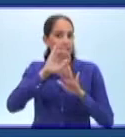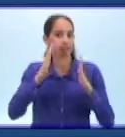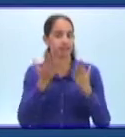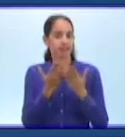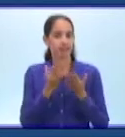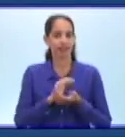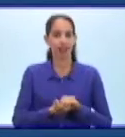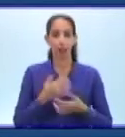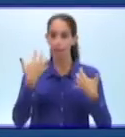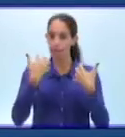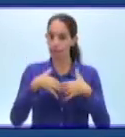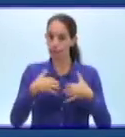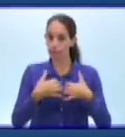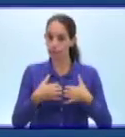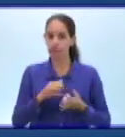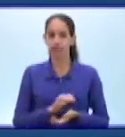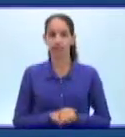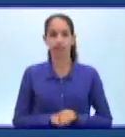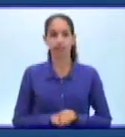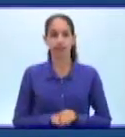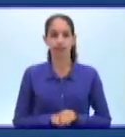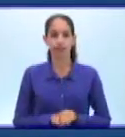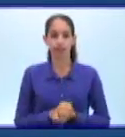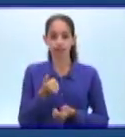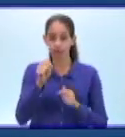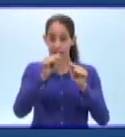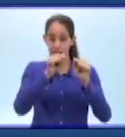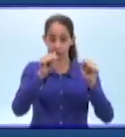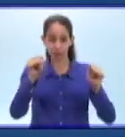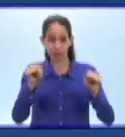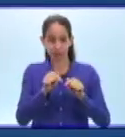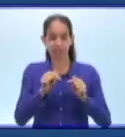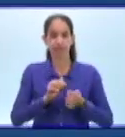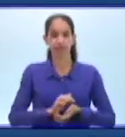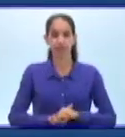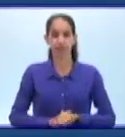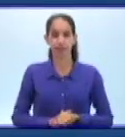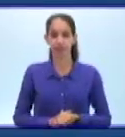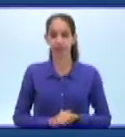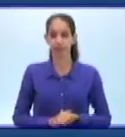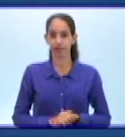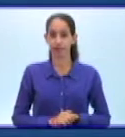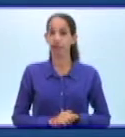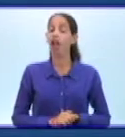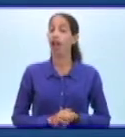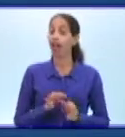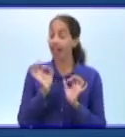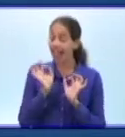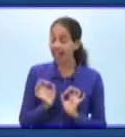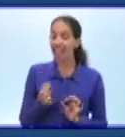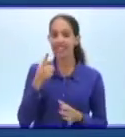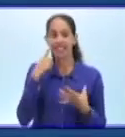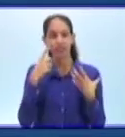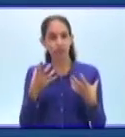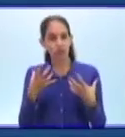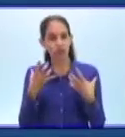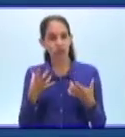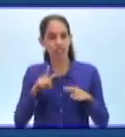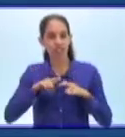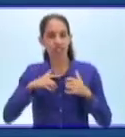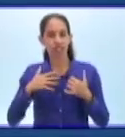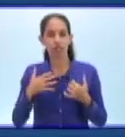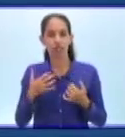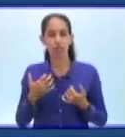producción, finca. Fíjense qué importante resulta